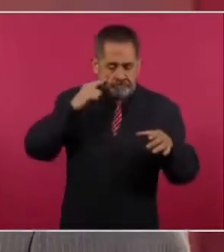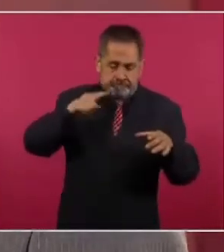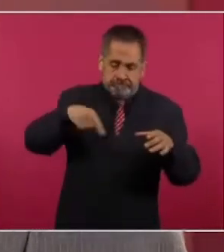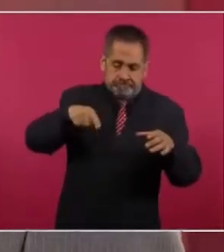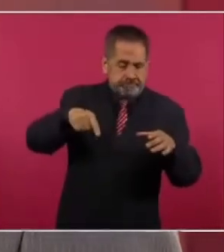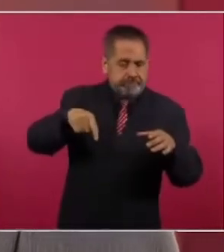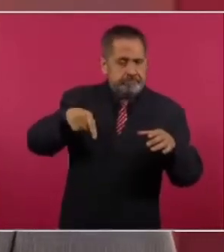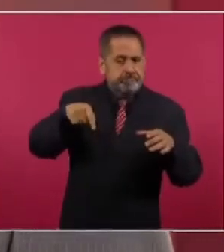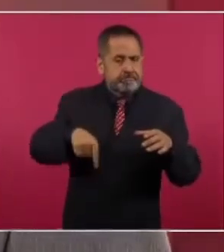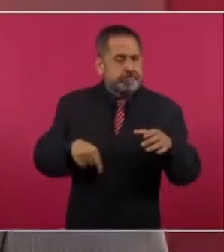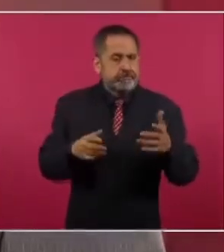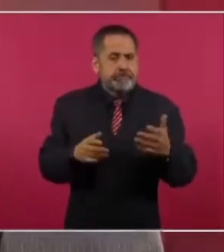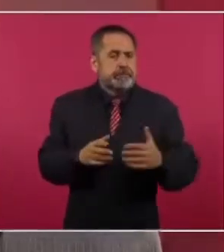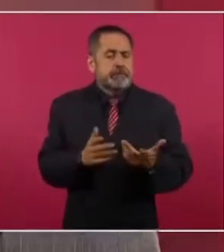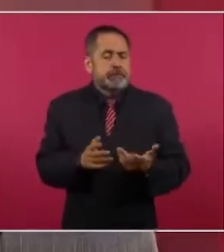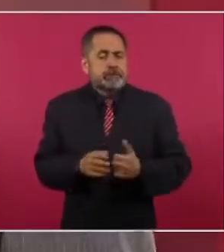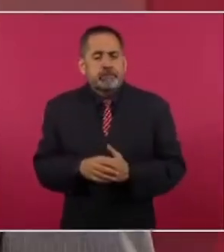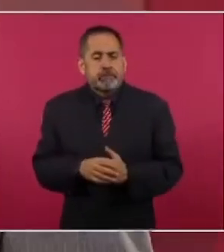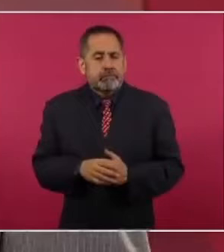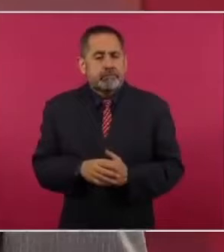para